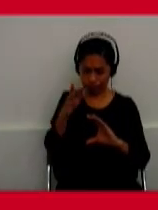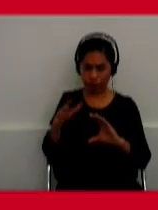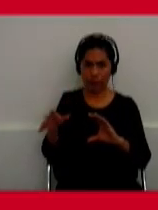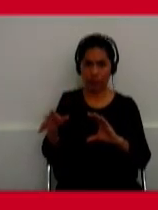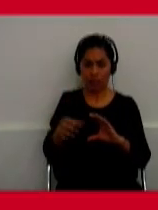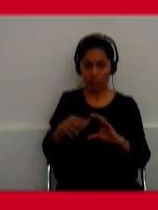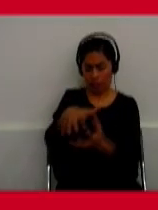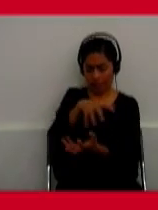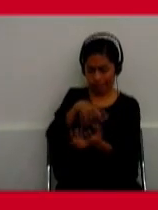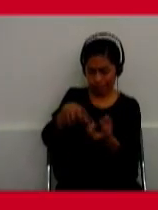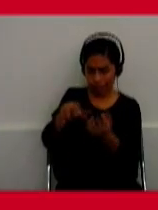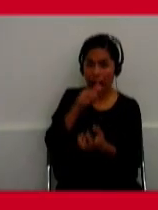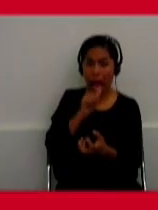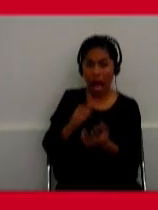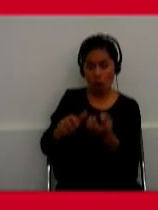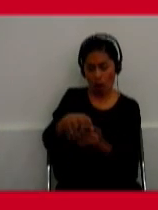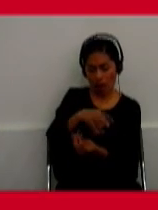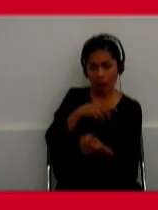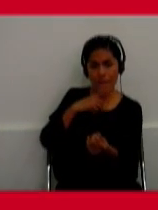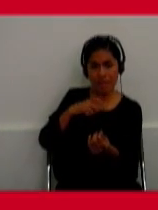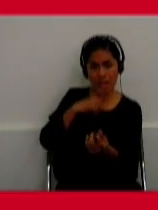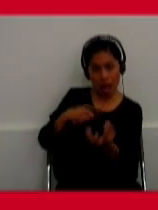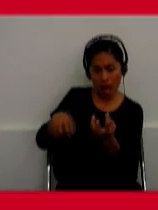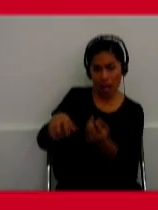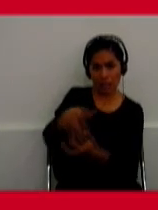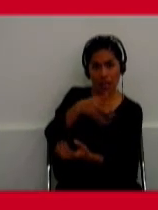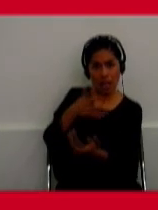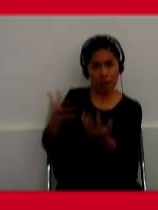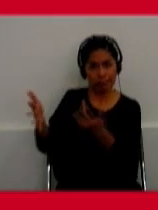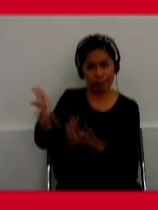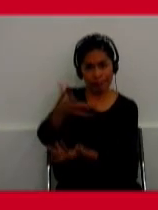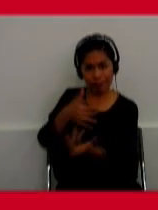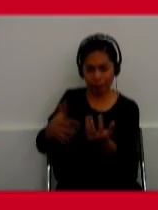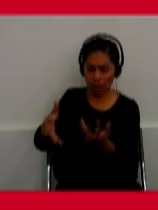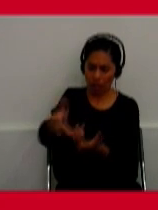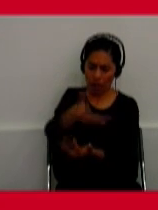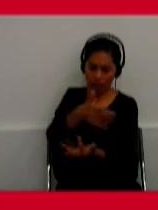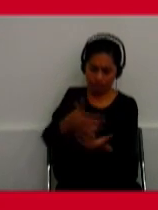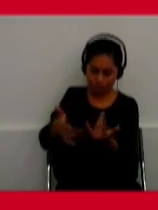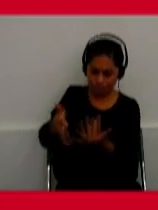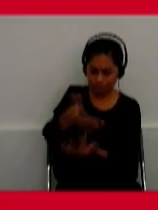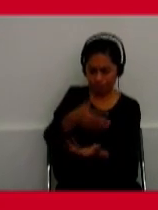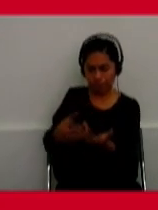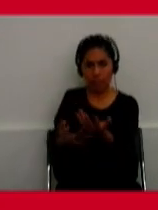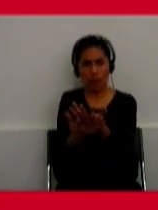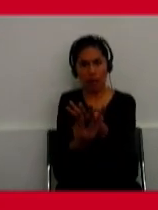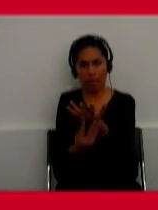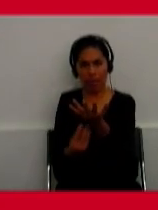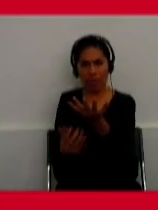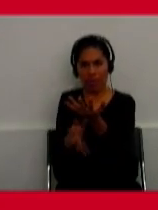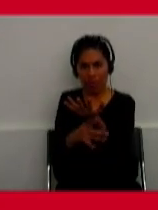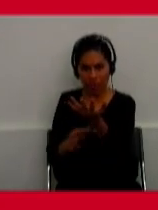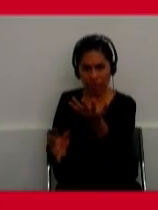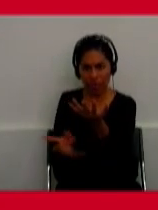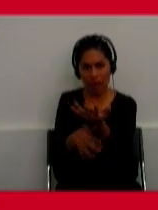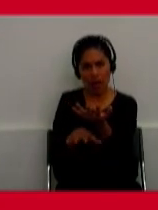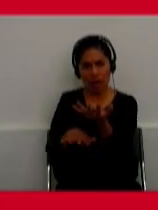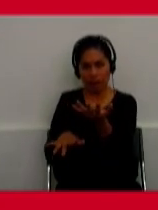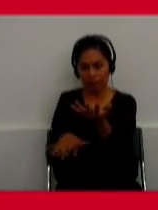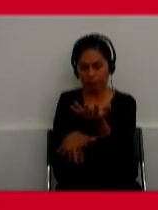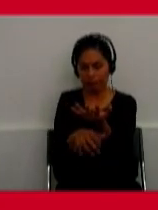entre 14 y 16% de sólidos tenemos más o menos entre 200 y 250 área que necesitamos,